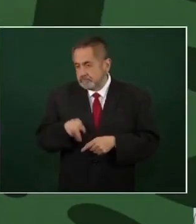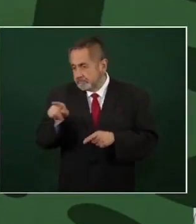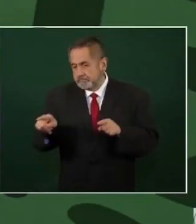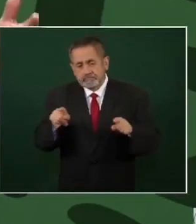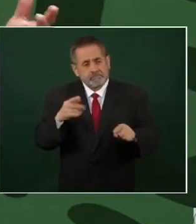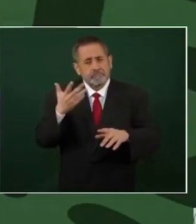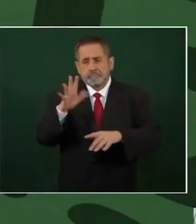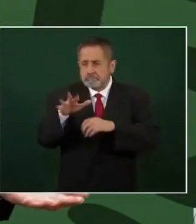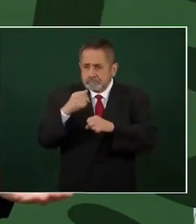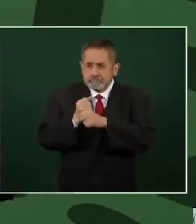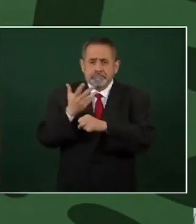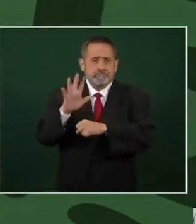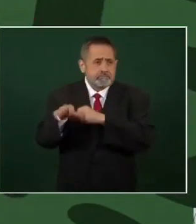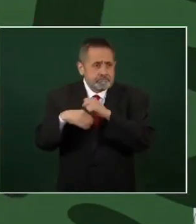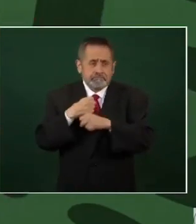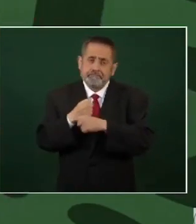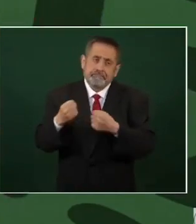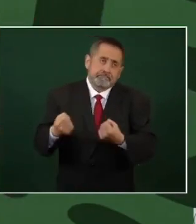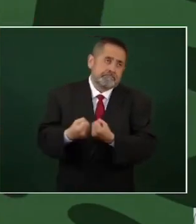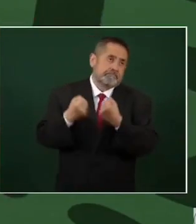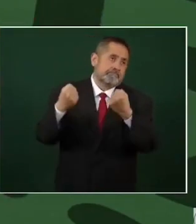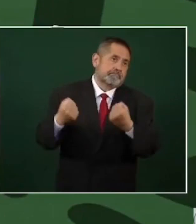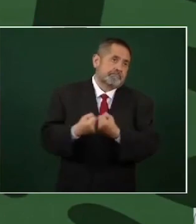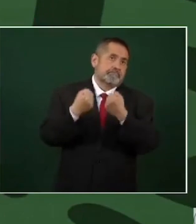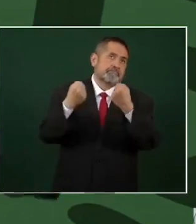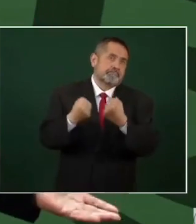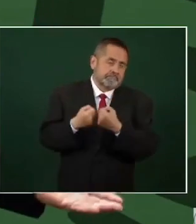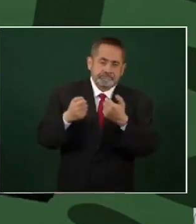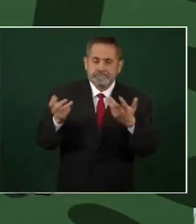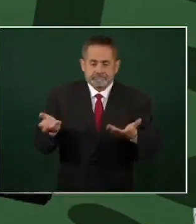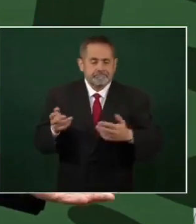Décadas. Entonces ahora nos dicen,